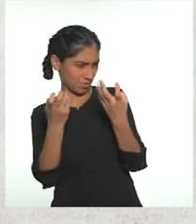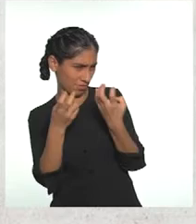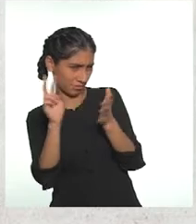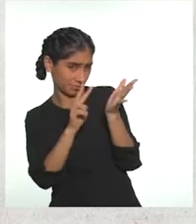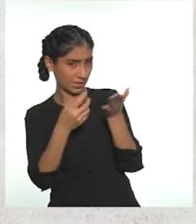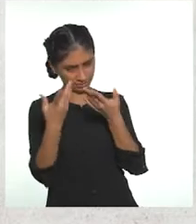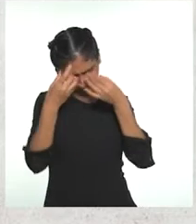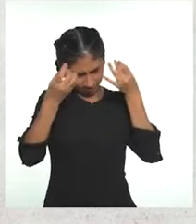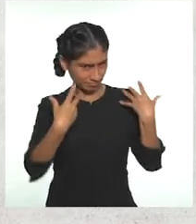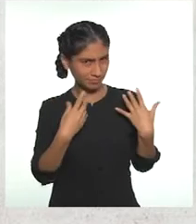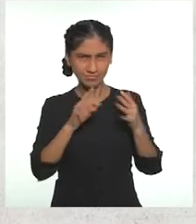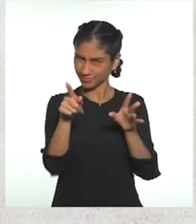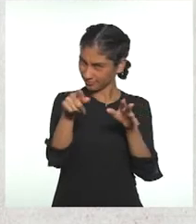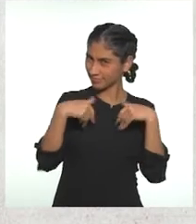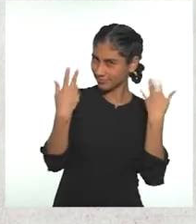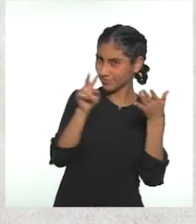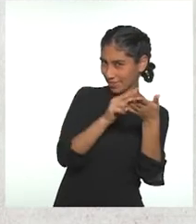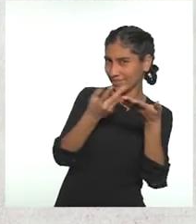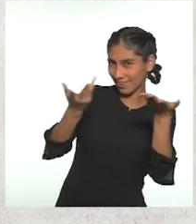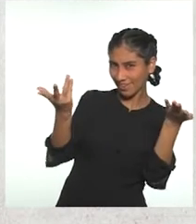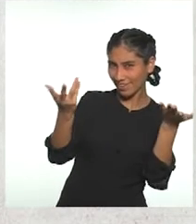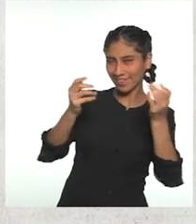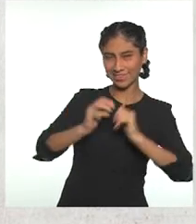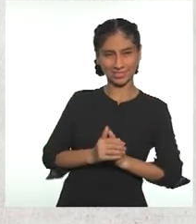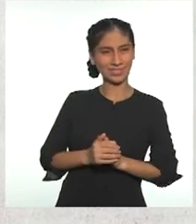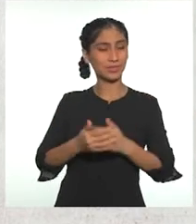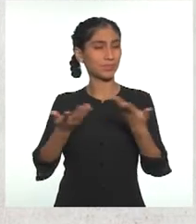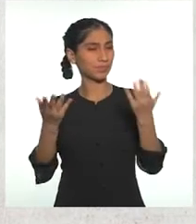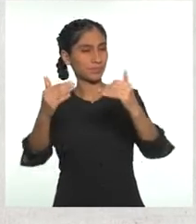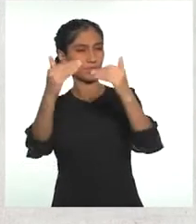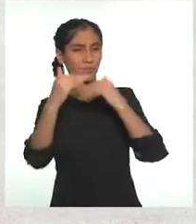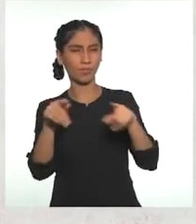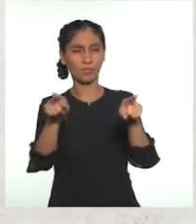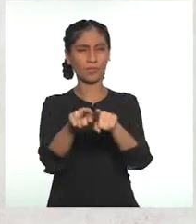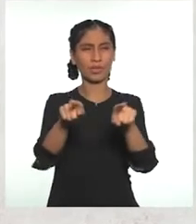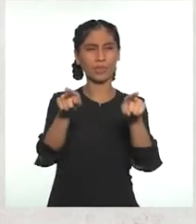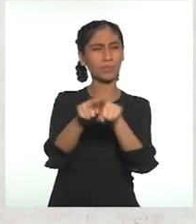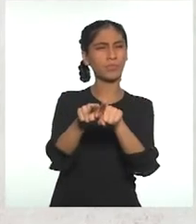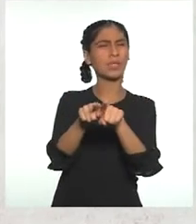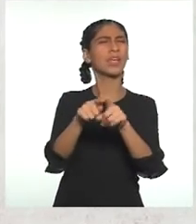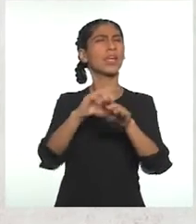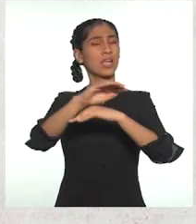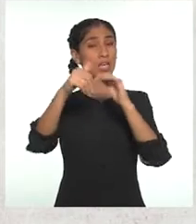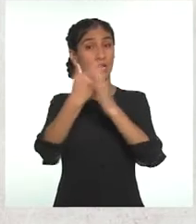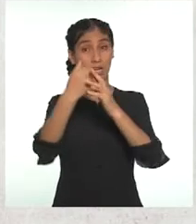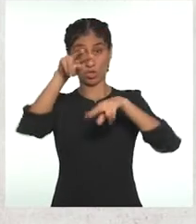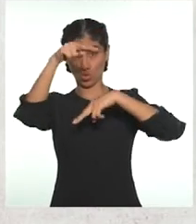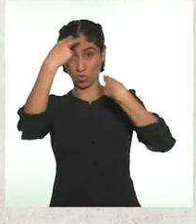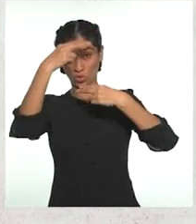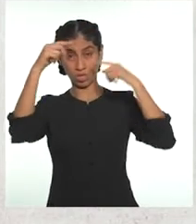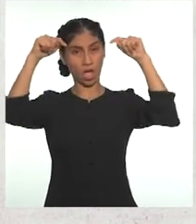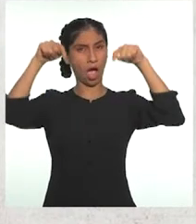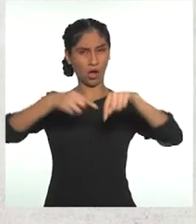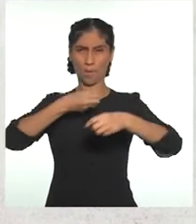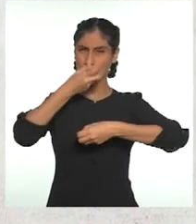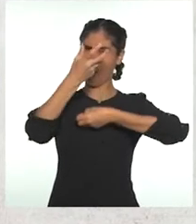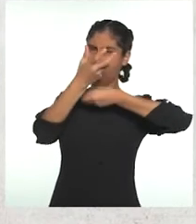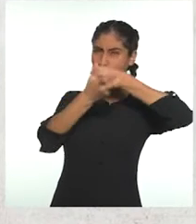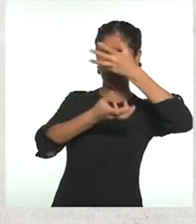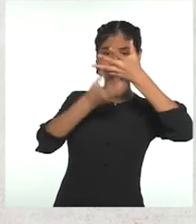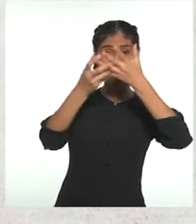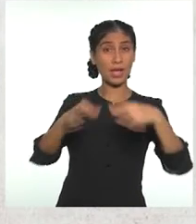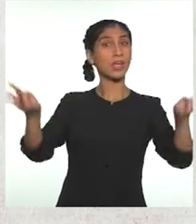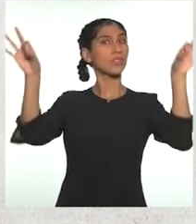excluyan. Claro que puedes leer, no te estamos excluyendo. ¿Cuán importante es el papel de la prensa en la actualidad para